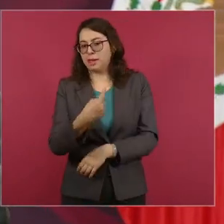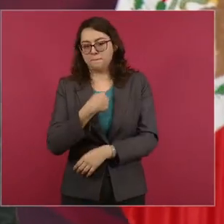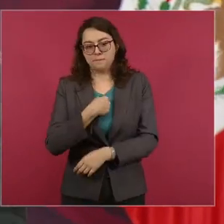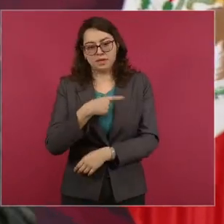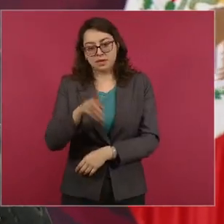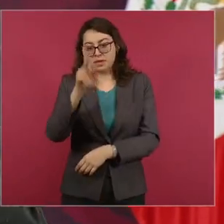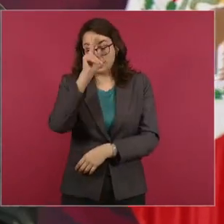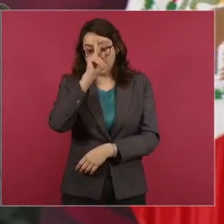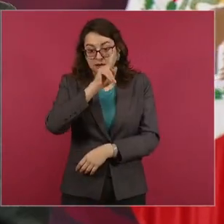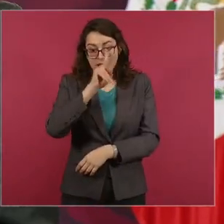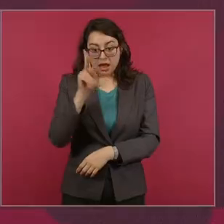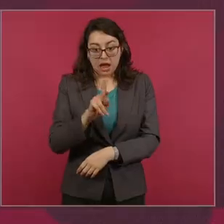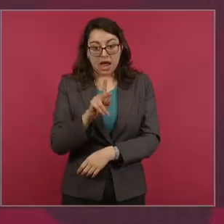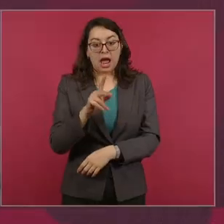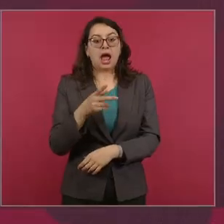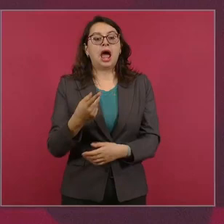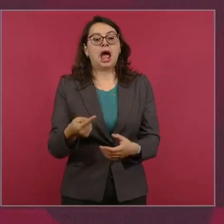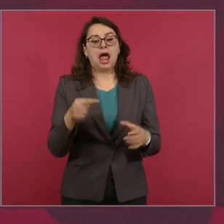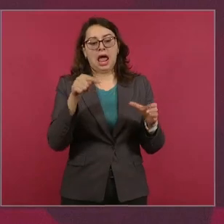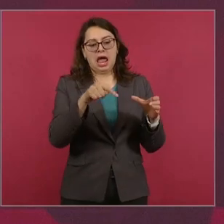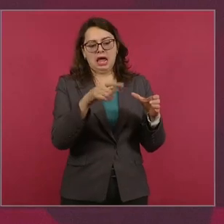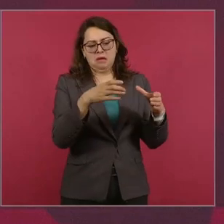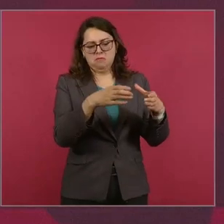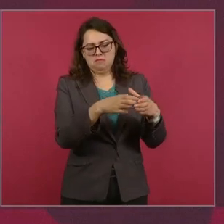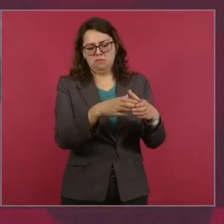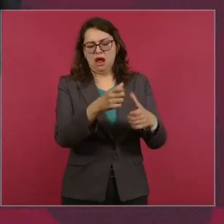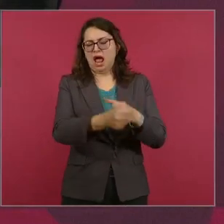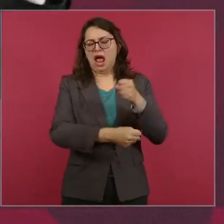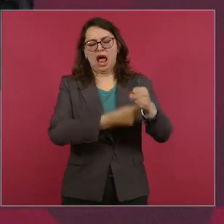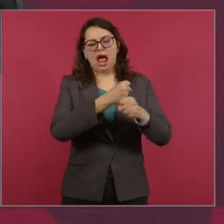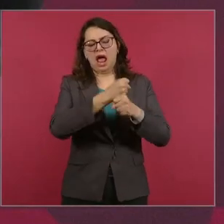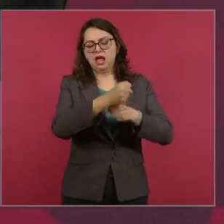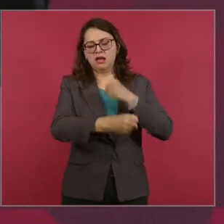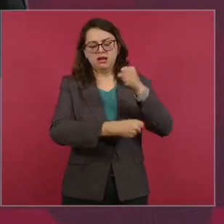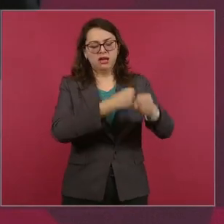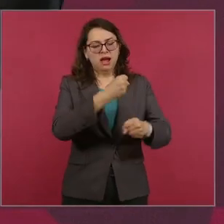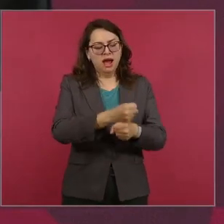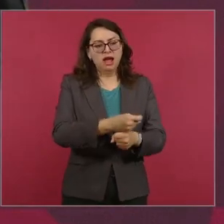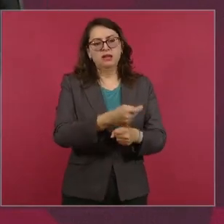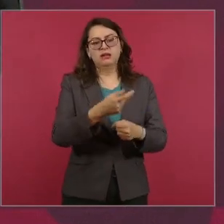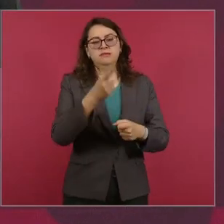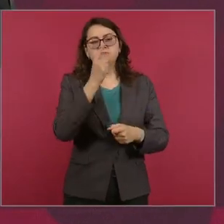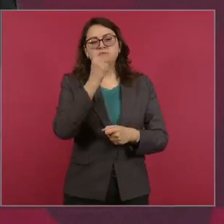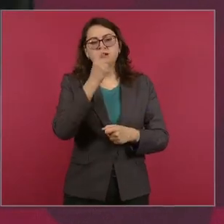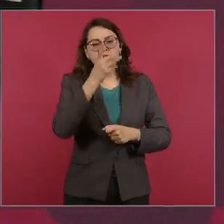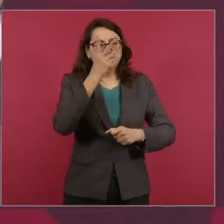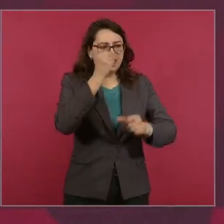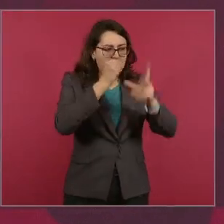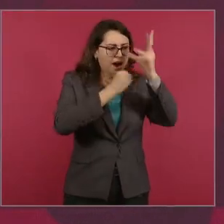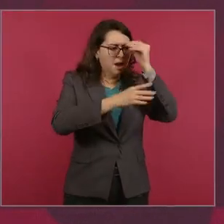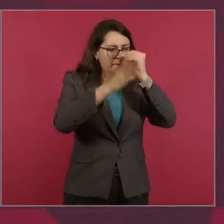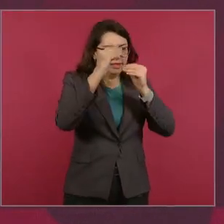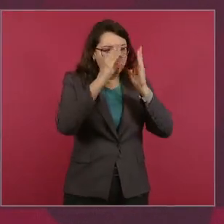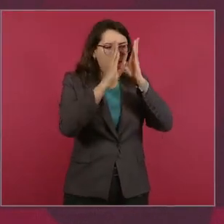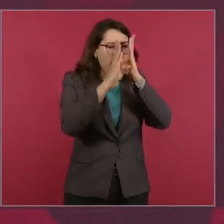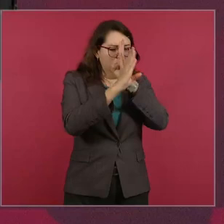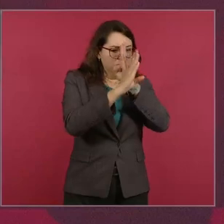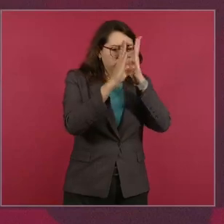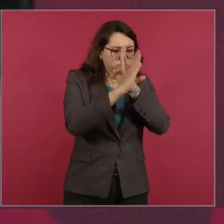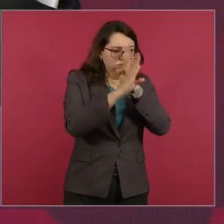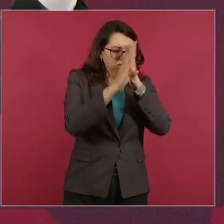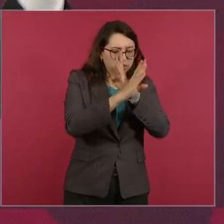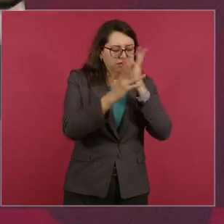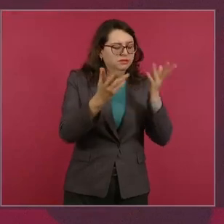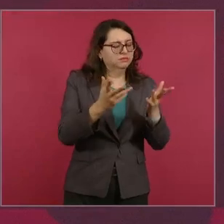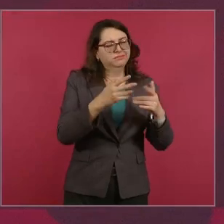ahí se formó García Luna ahí se formaron muchos no viene al caso